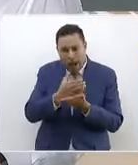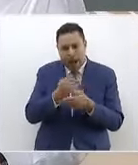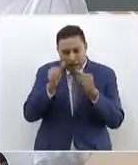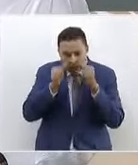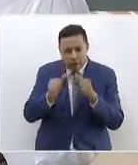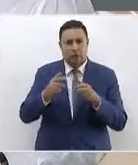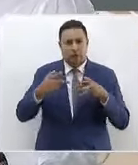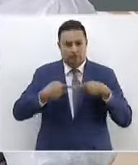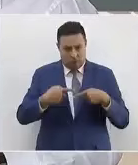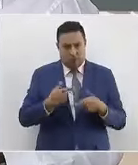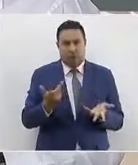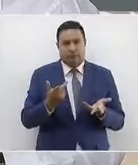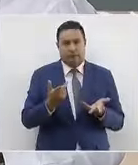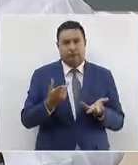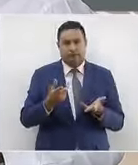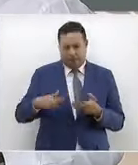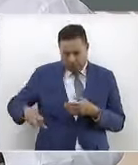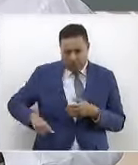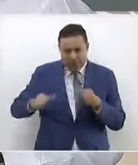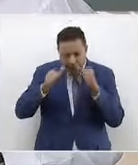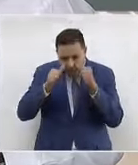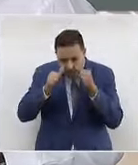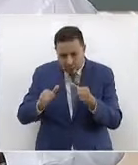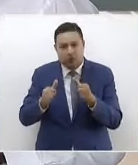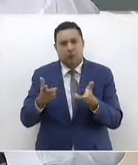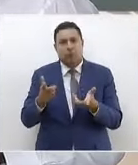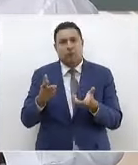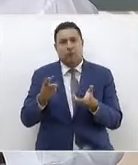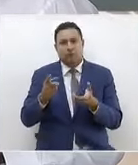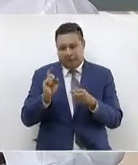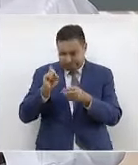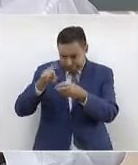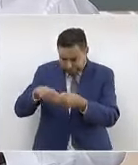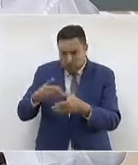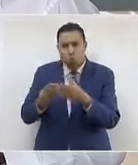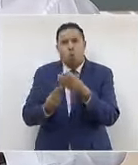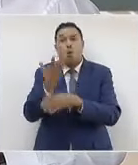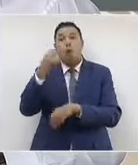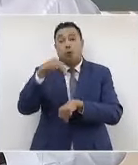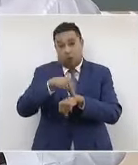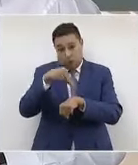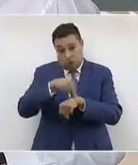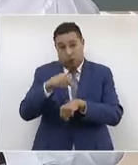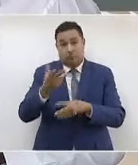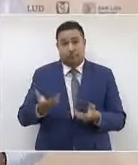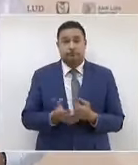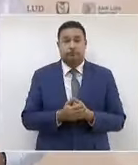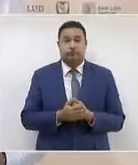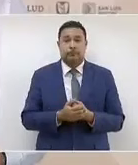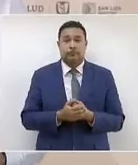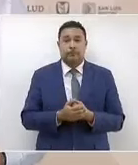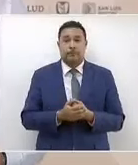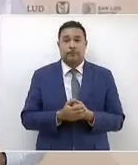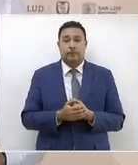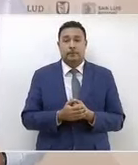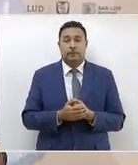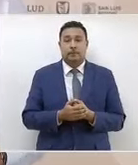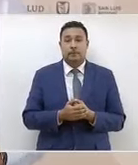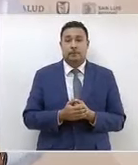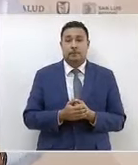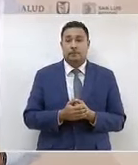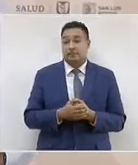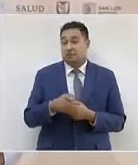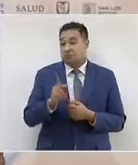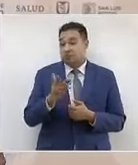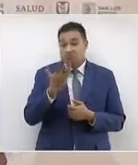atender a los afectados por COVID. Y no tenemos médicos generales, pero